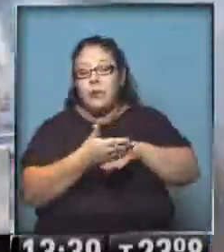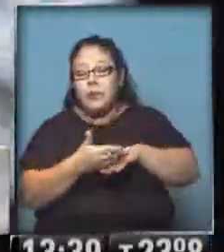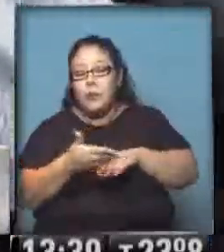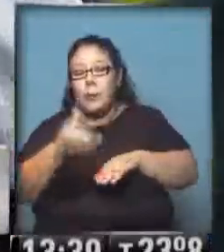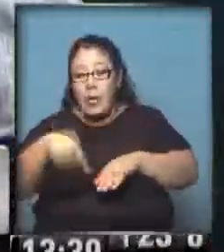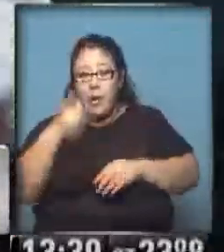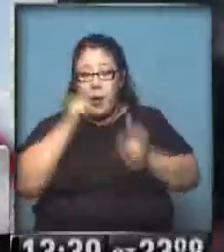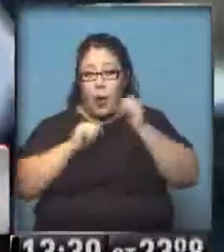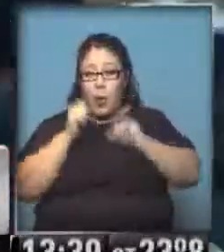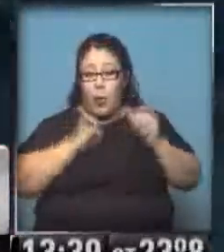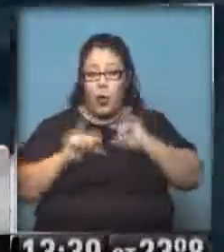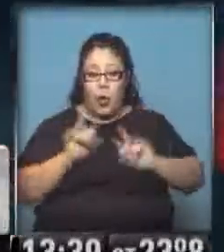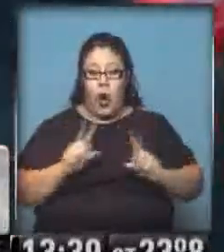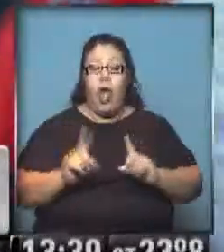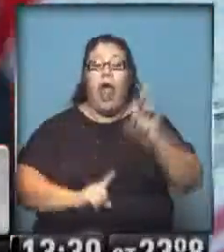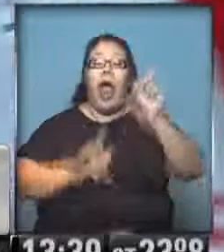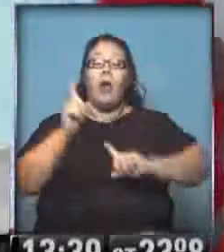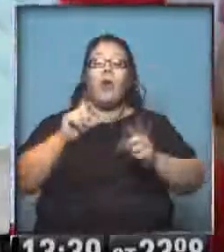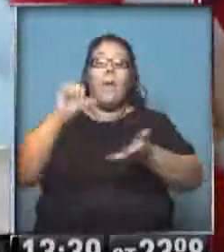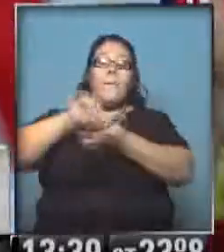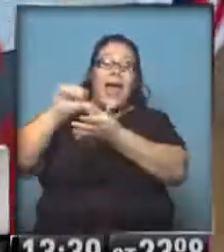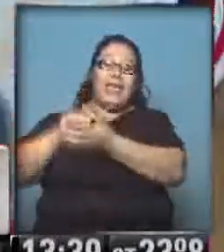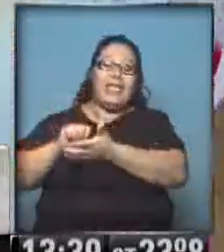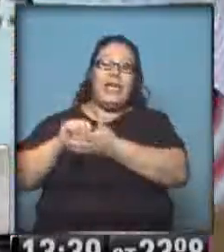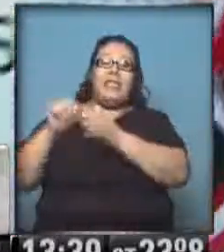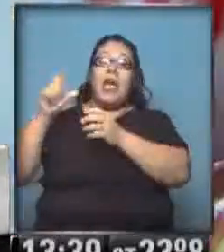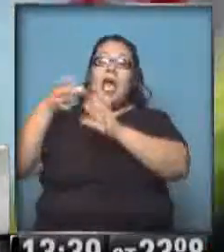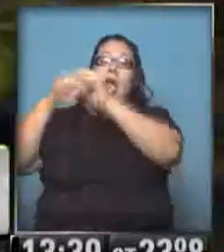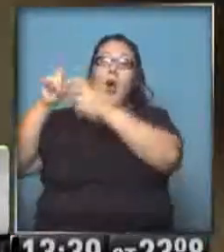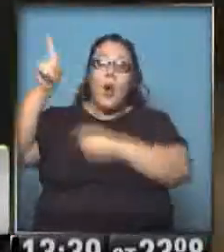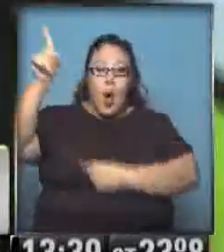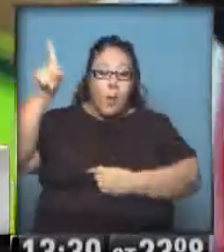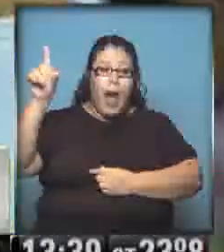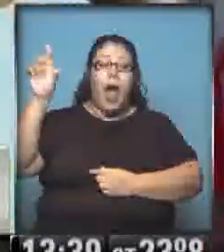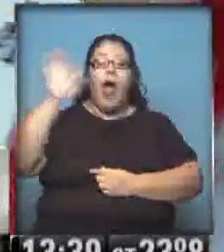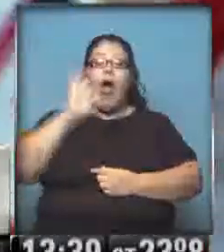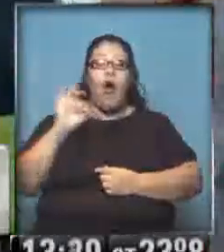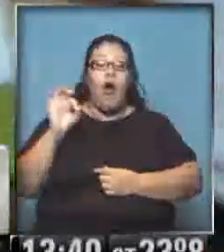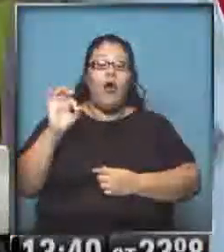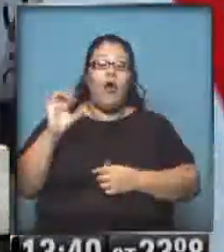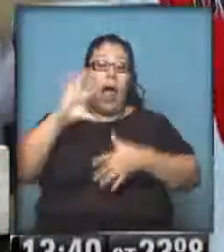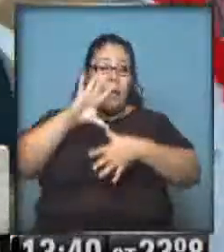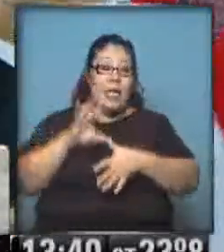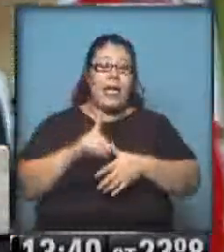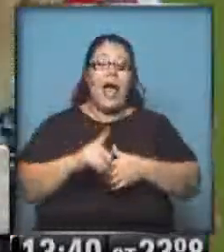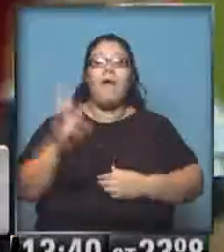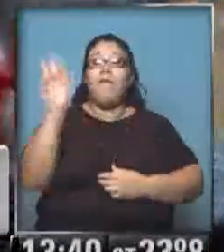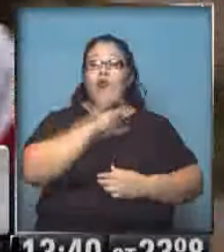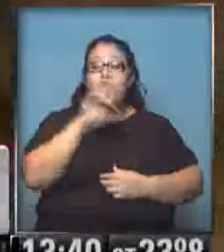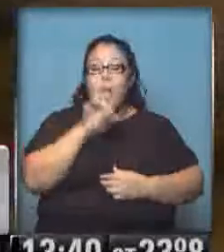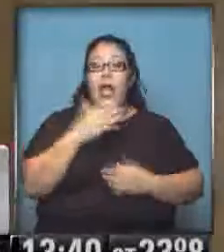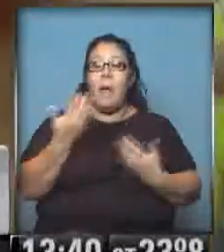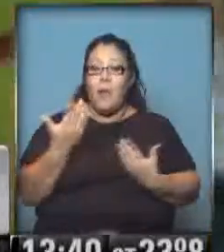algunos países de europa o de américa está aprobado y reglado por ley como un arma algunas mujeres usan gas